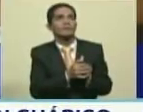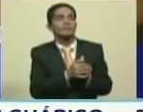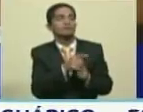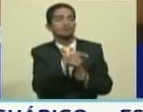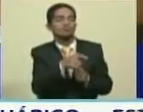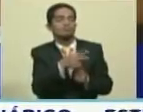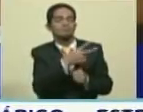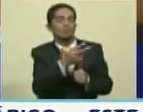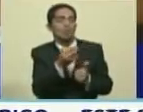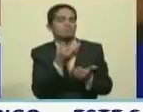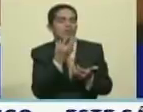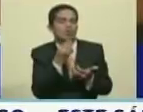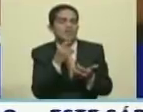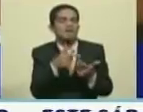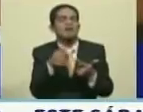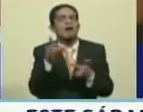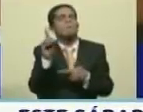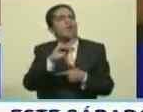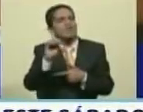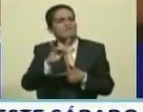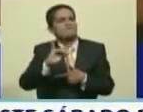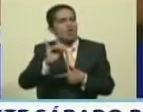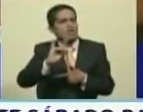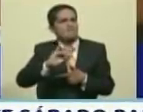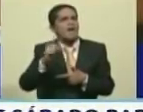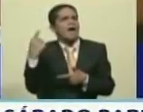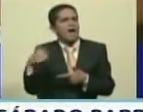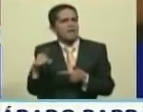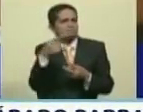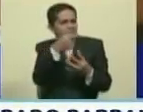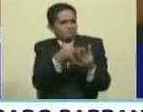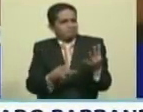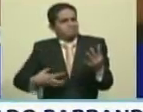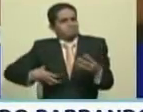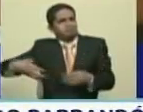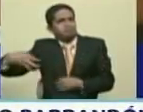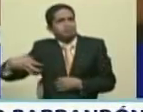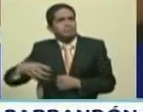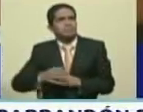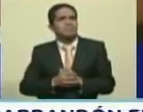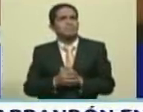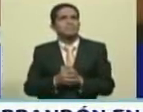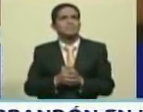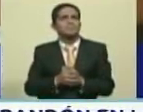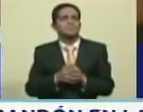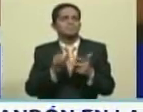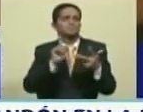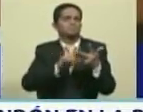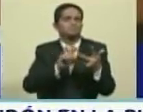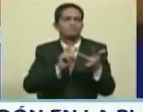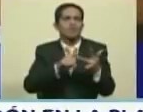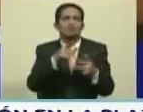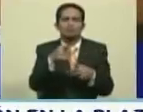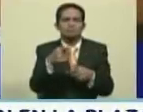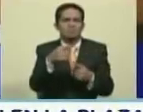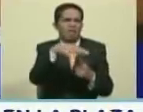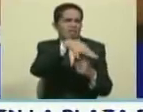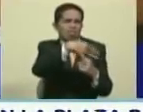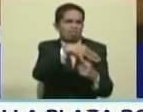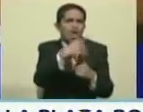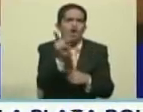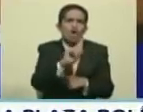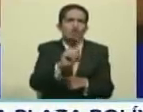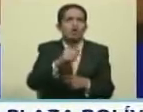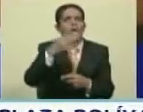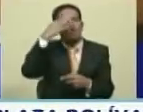Segundo, Bolivia tiene tantos recursos naturales. Y tercero, Evo, no va a estar solo, ahí está